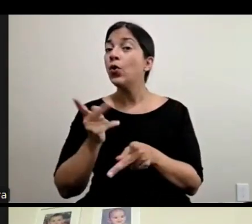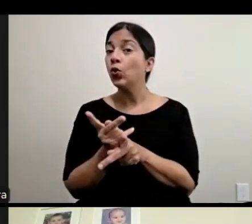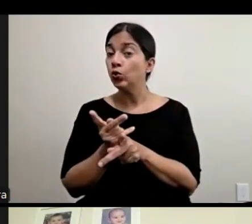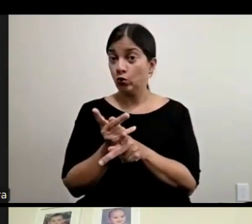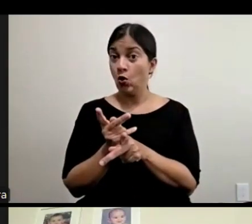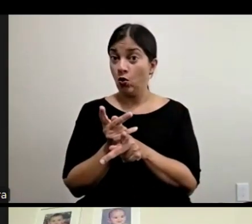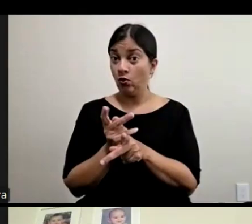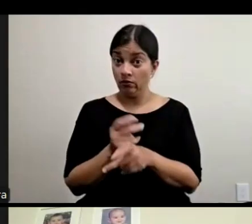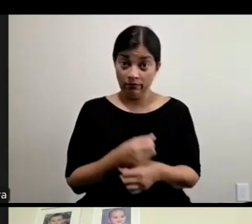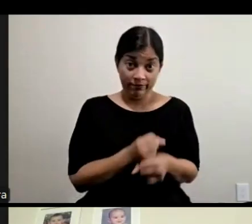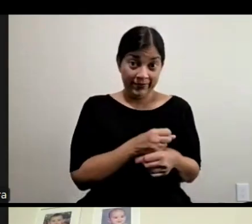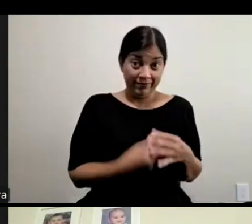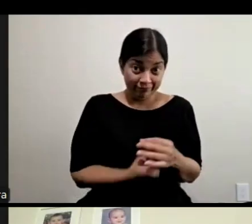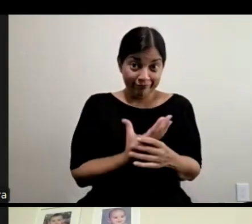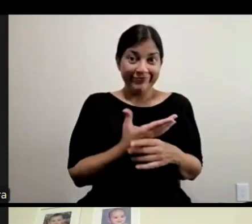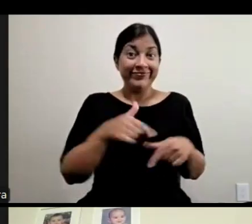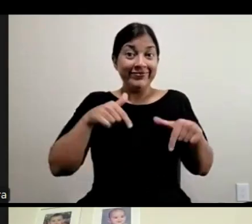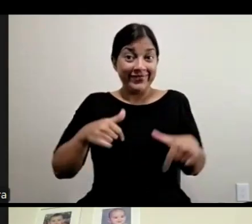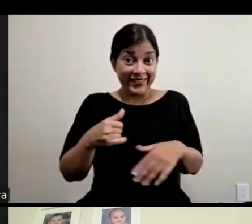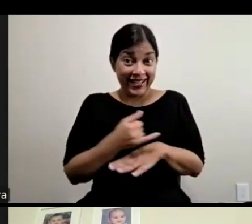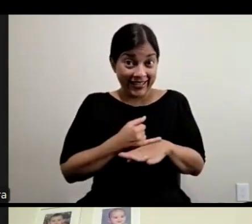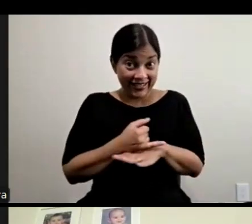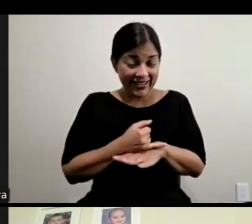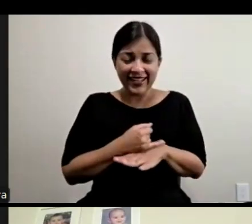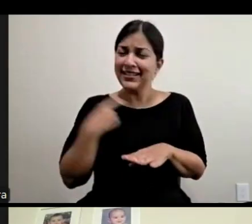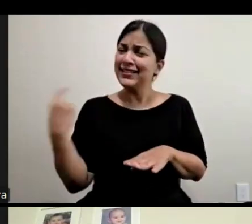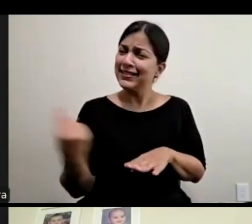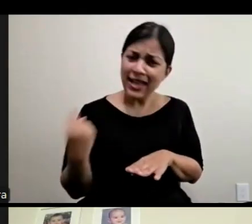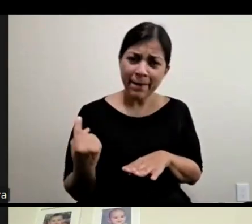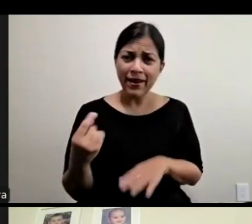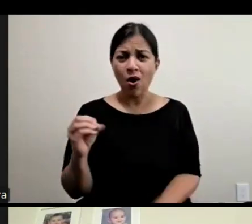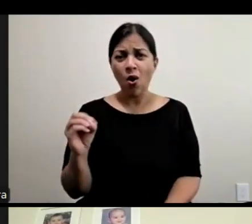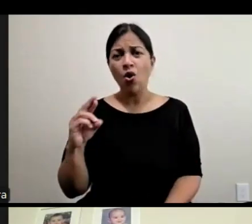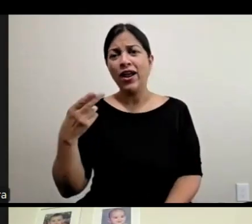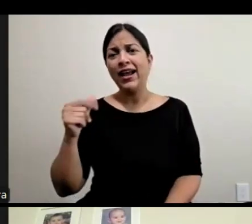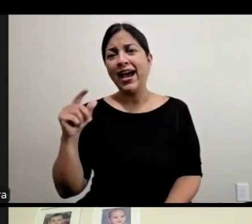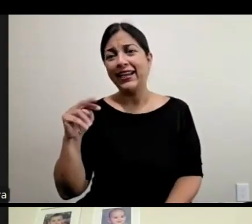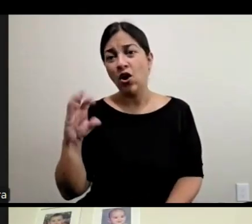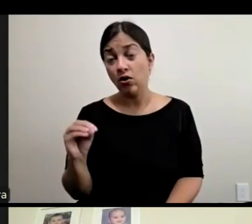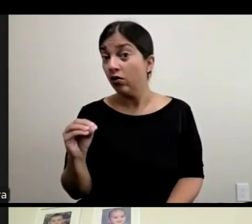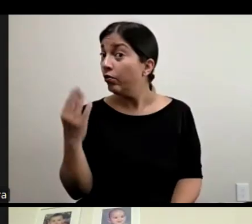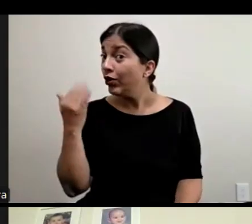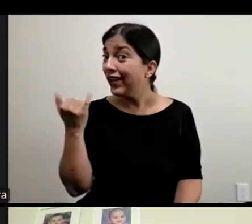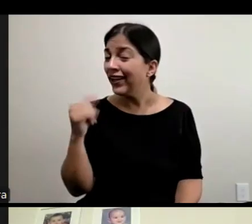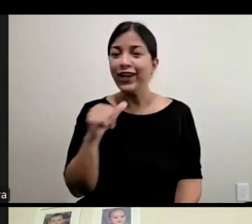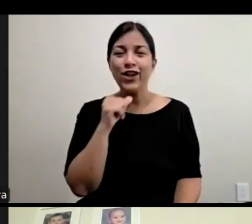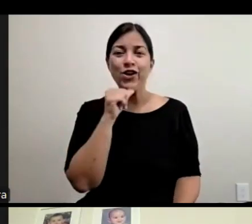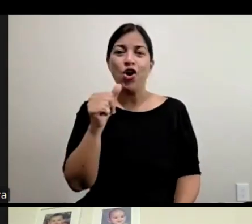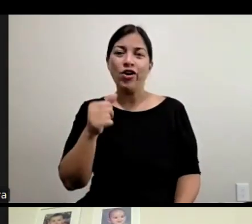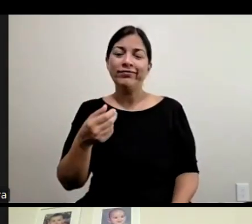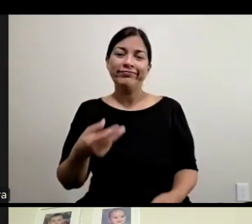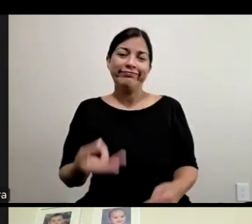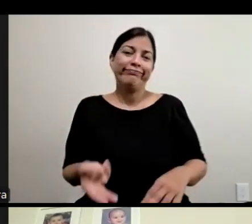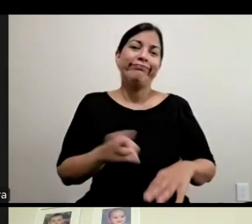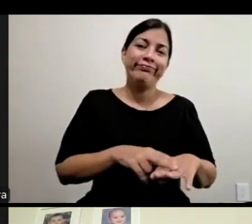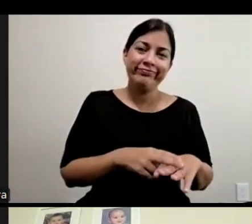su tierra siempre va a ser orgánico. ¿Por qué? Porque no se le ponen conservantes, que es lo que se le pone